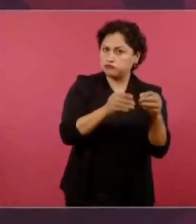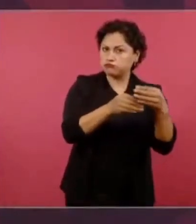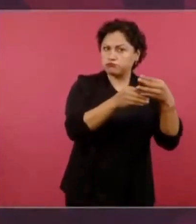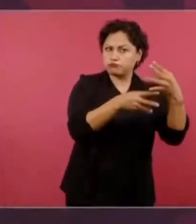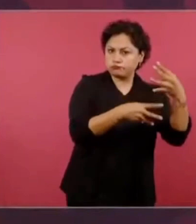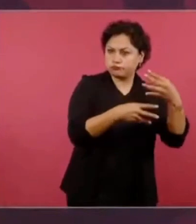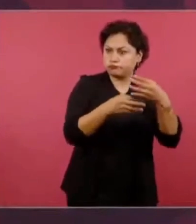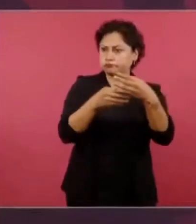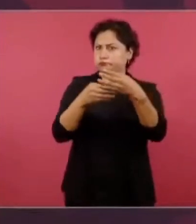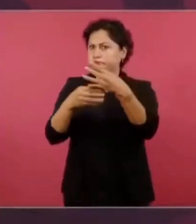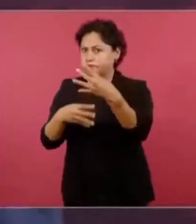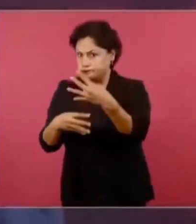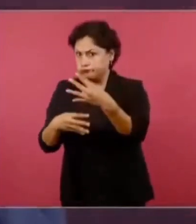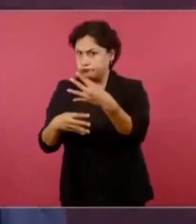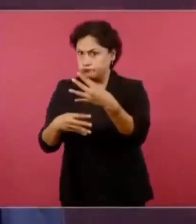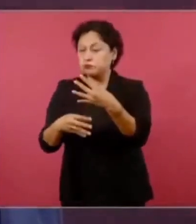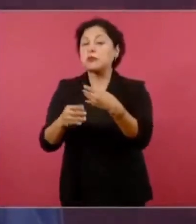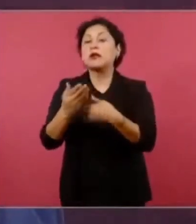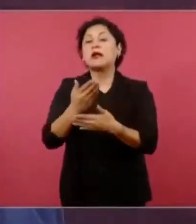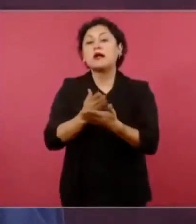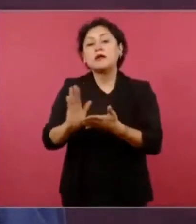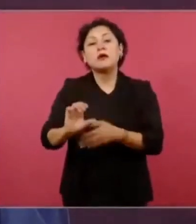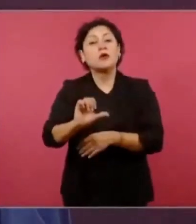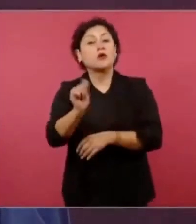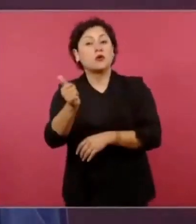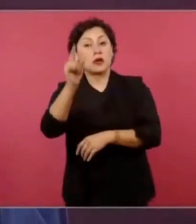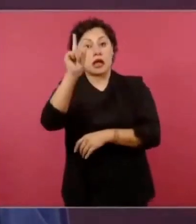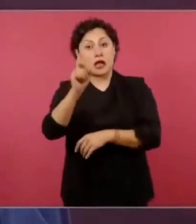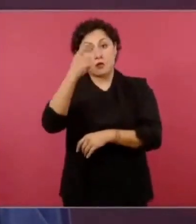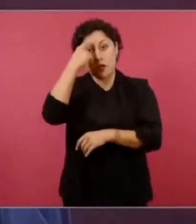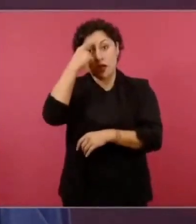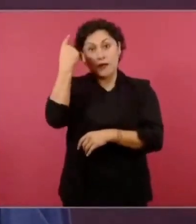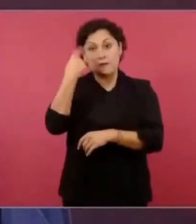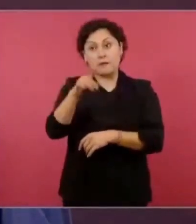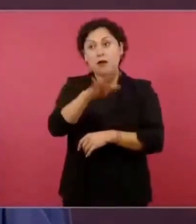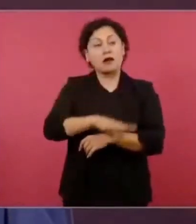Y luego el agua para la industria,